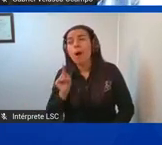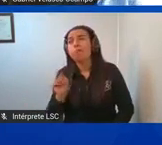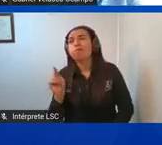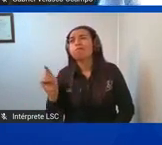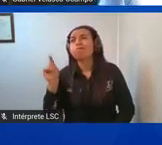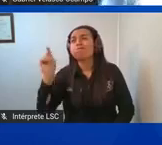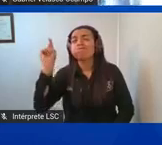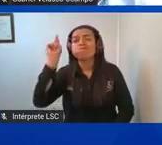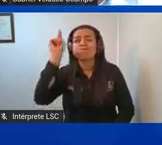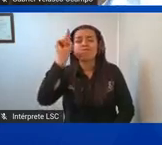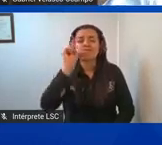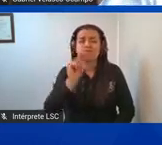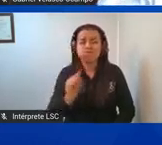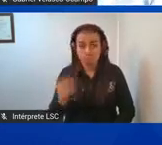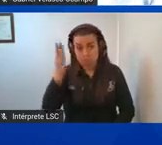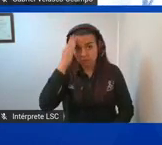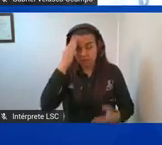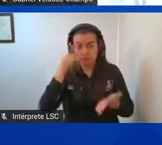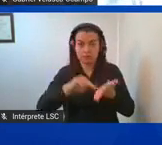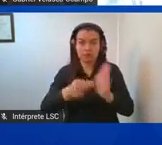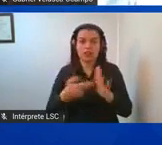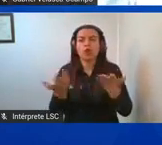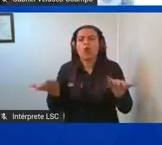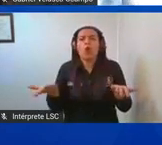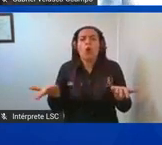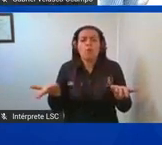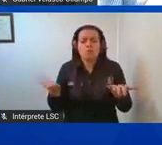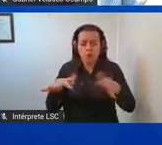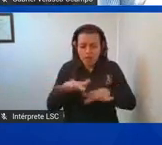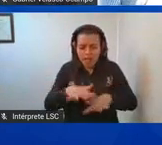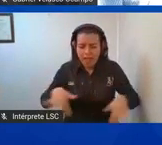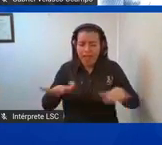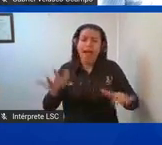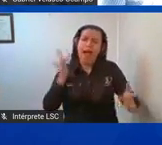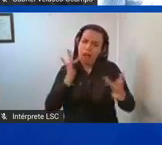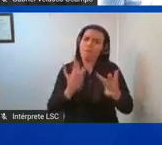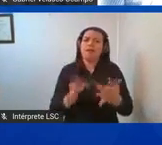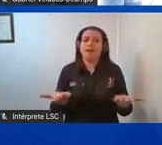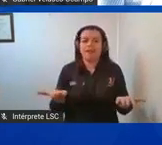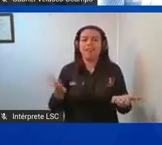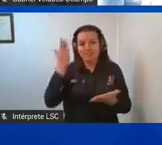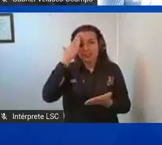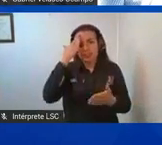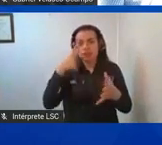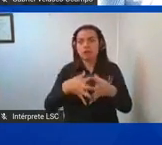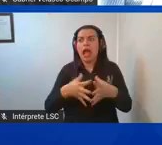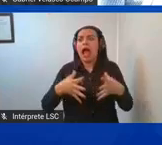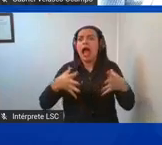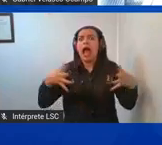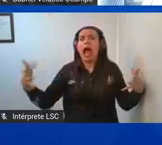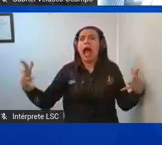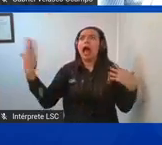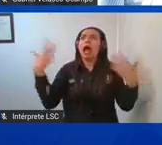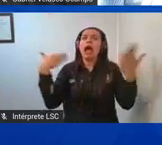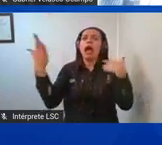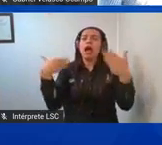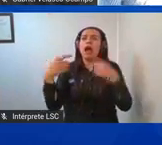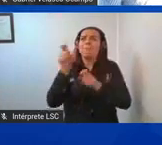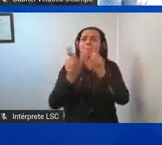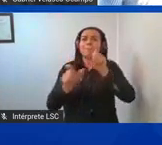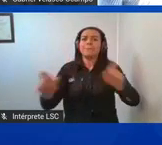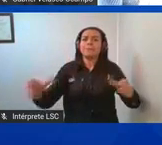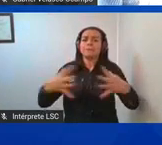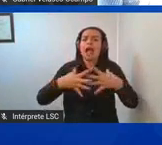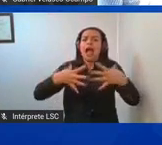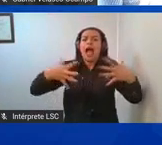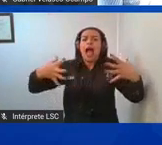no hay forma de uno crear un espacio ya que sea tan grande que se vuelve un espacio donde no es eficiente,